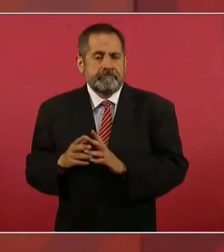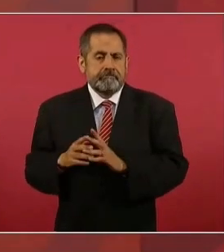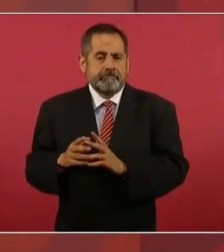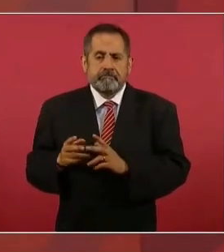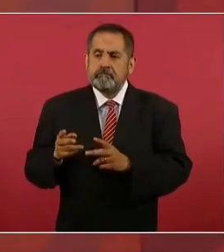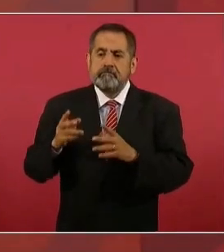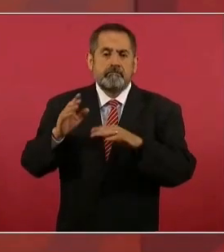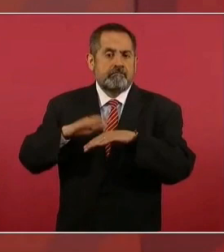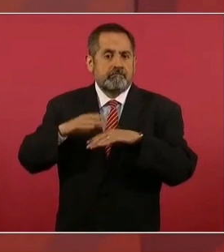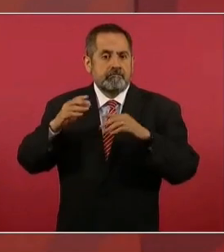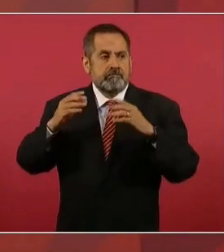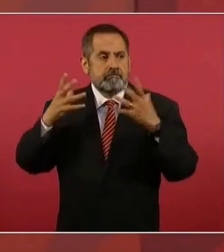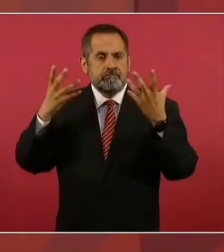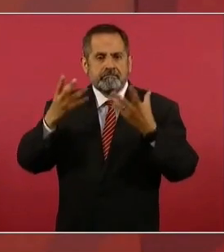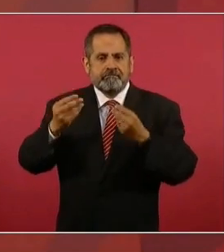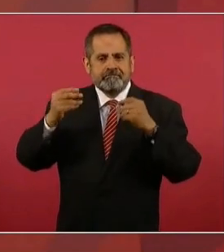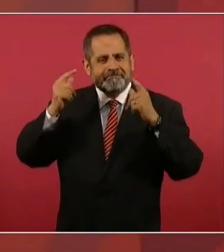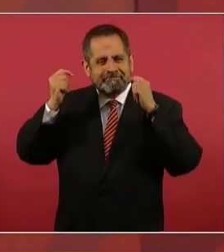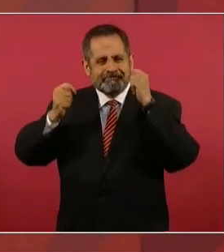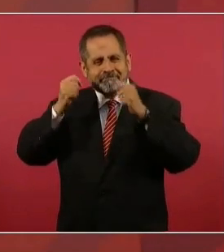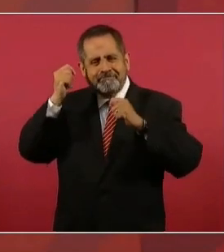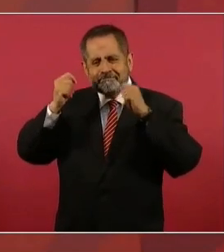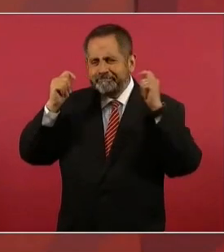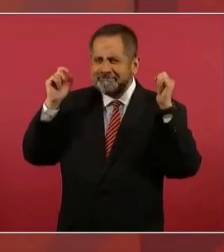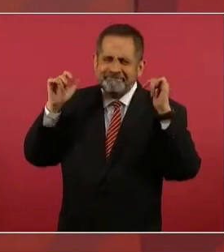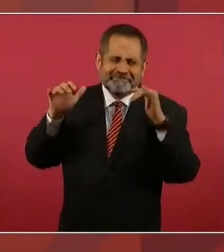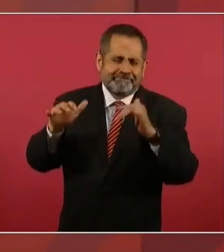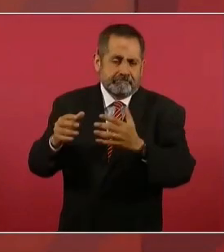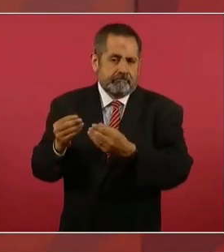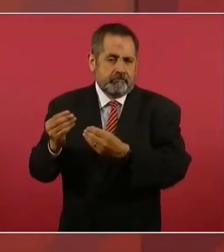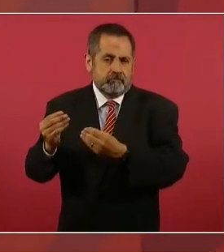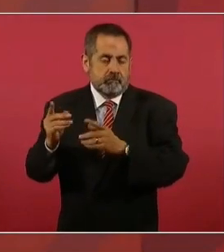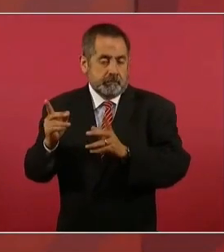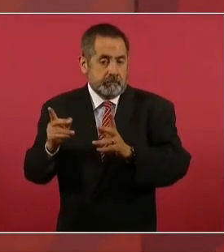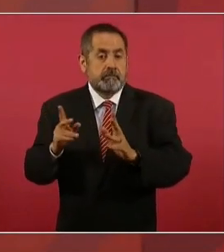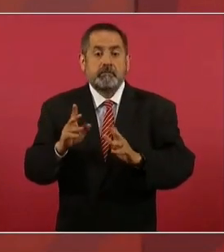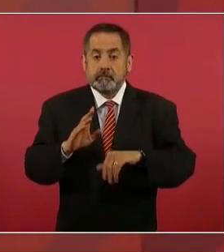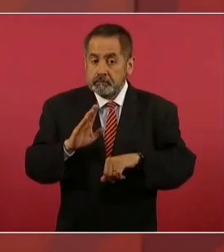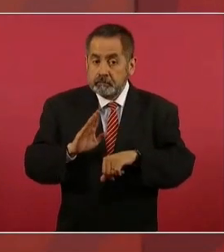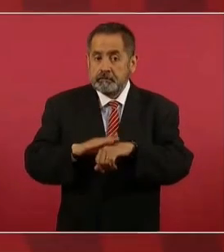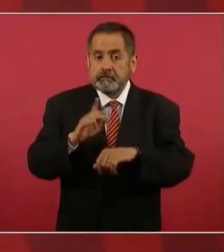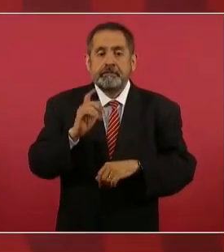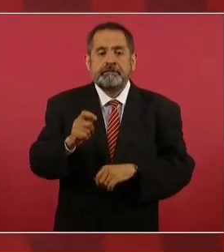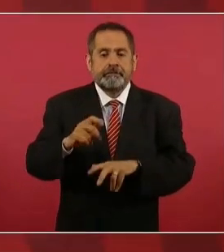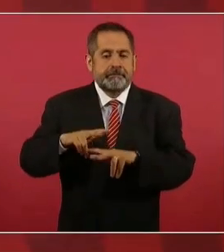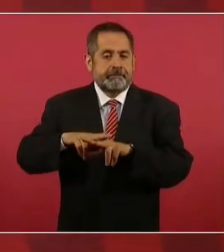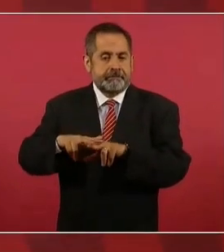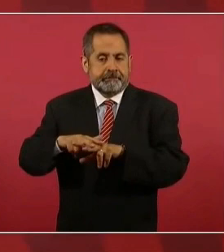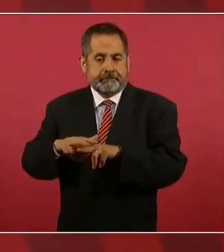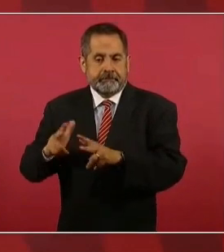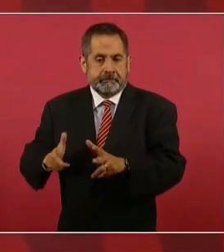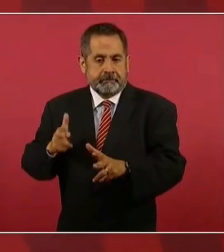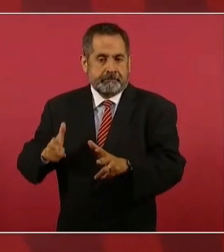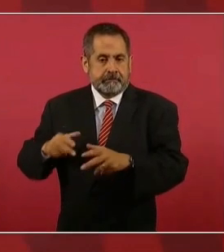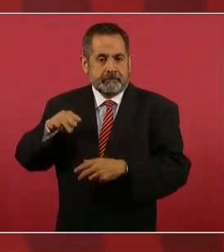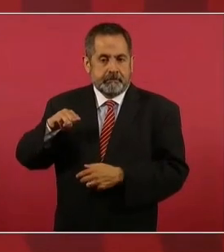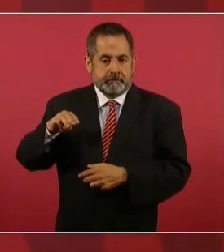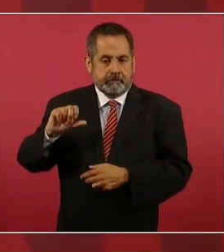del turismo, pero además el Tren Maya